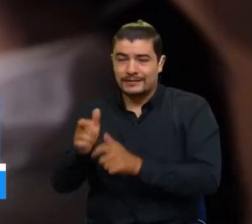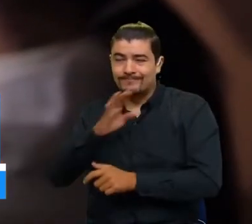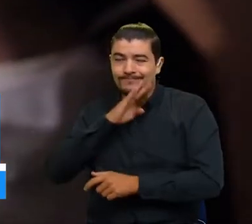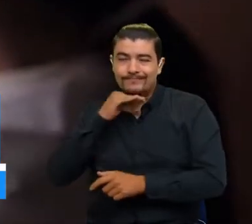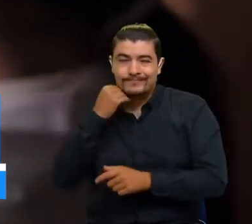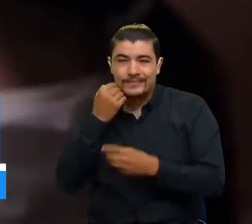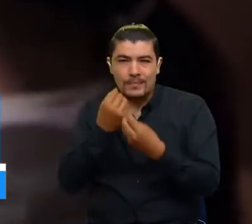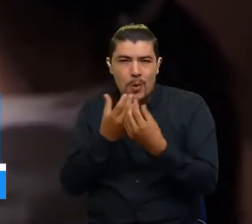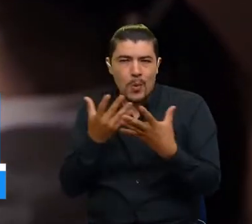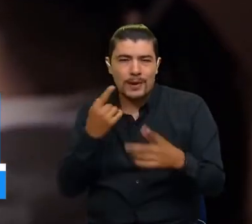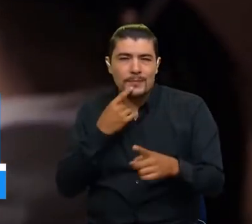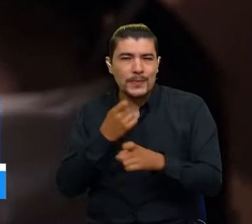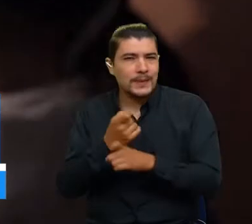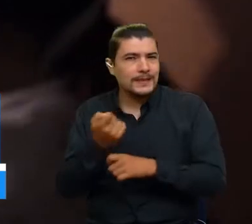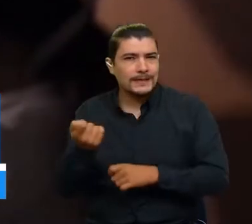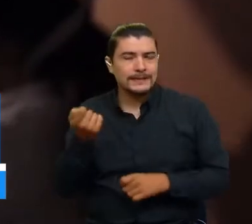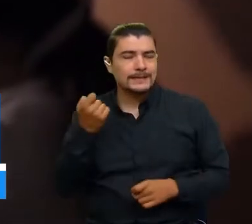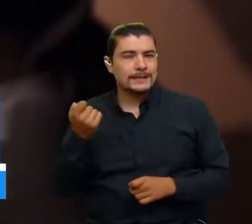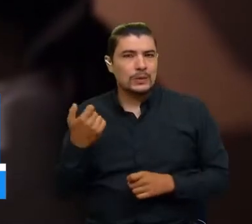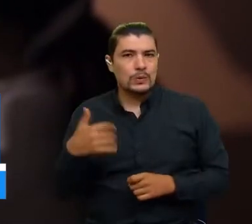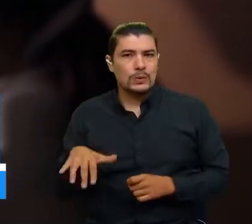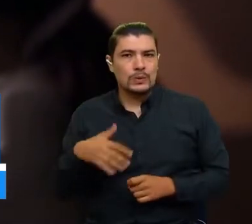realmente muy complicados,